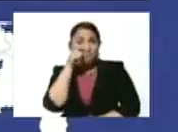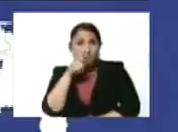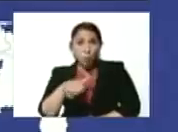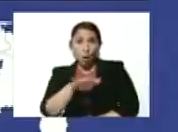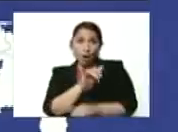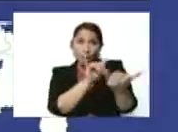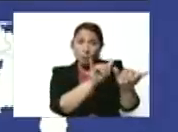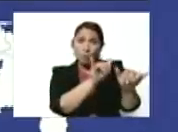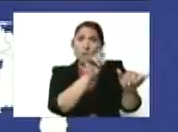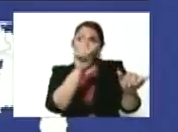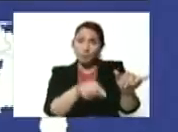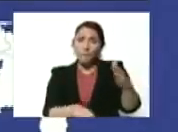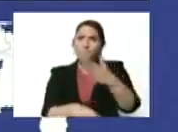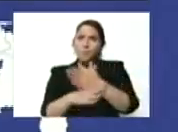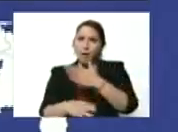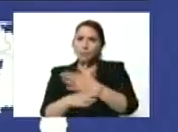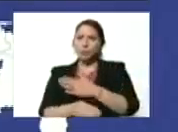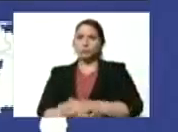También vamos